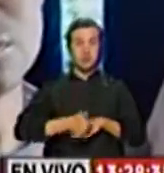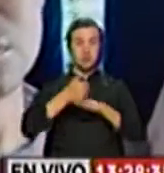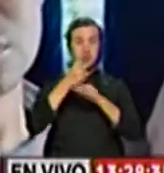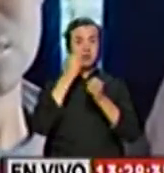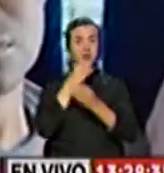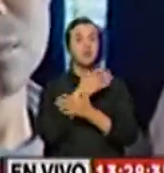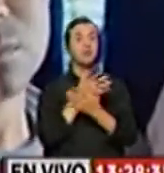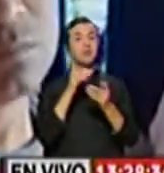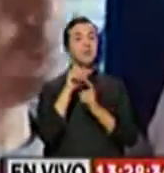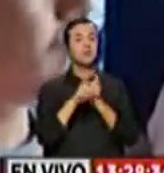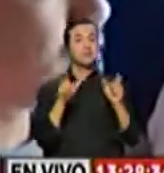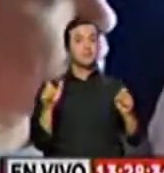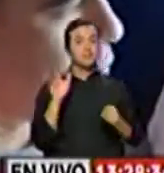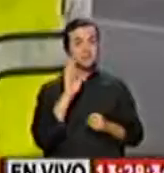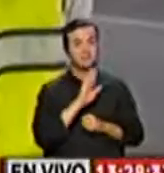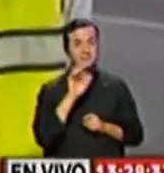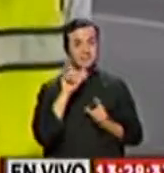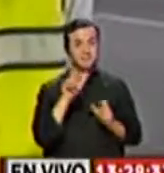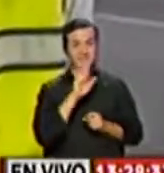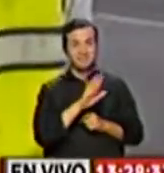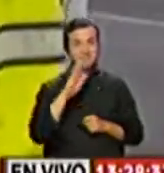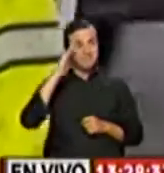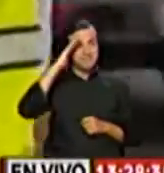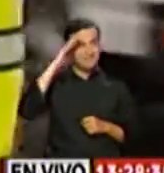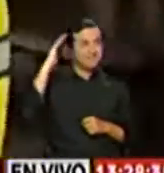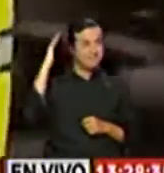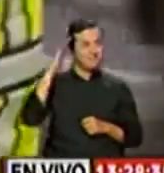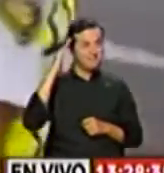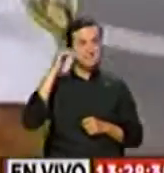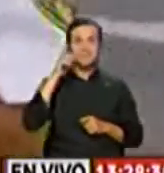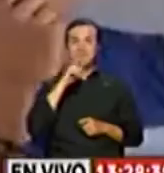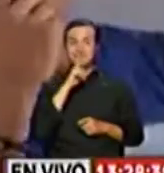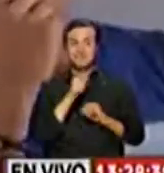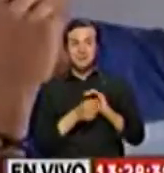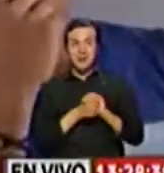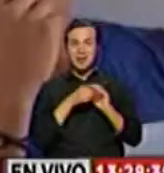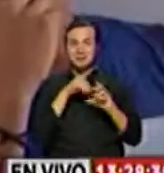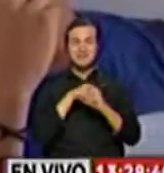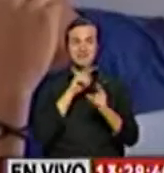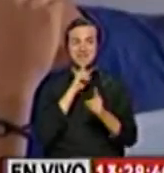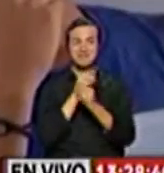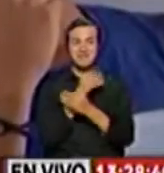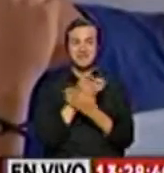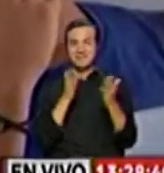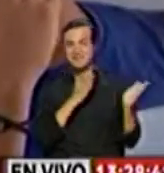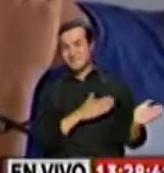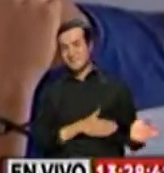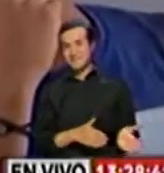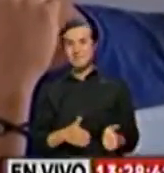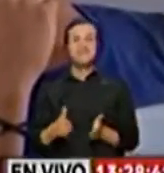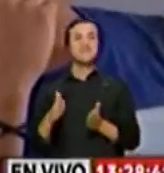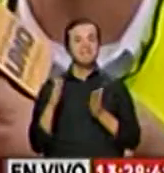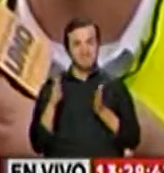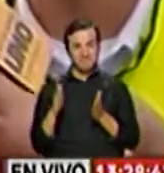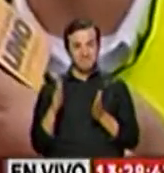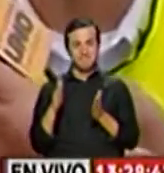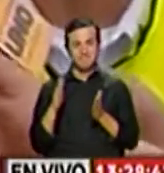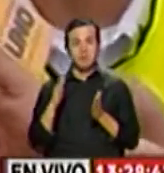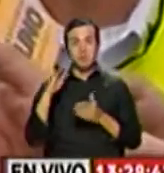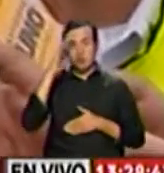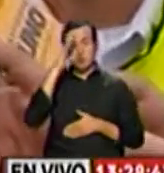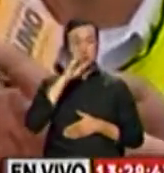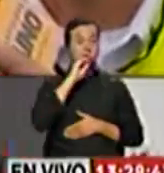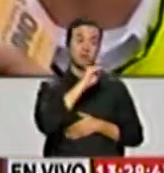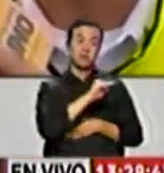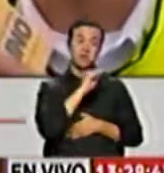advierte que quienes multan son agentes uniformados, no los agentes de civil que van en las unidades. El pasajero encubierto le da la alerta a